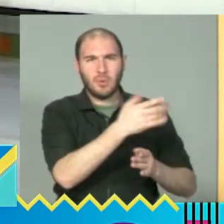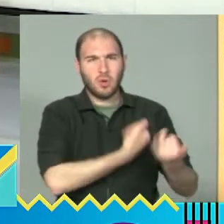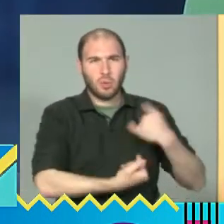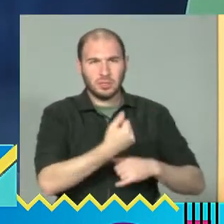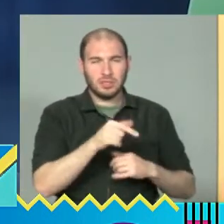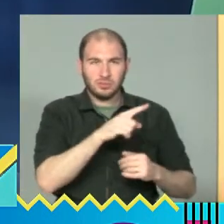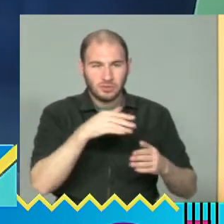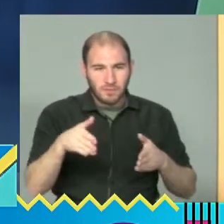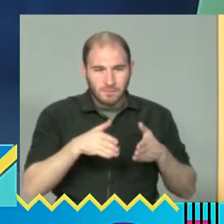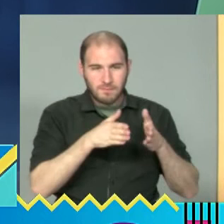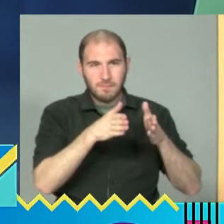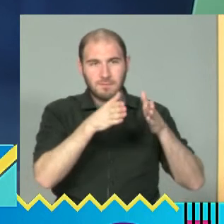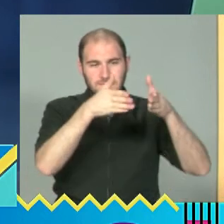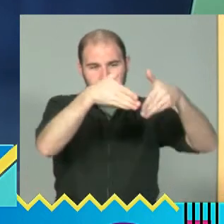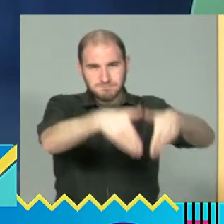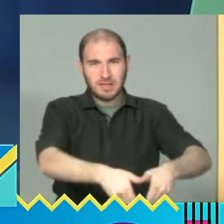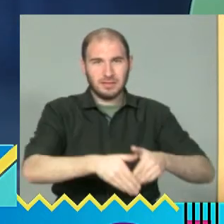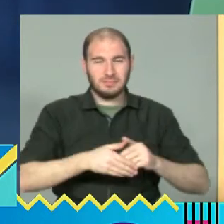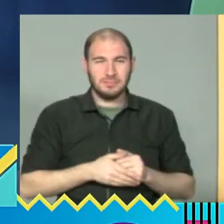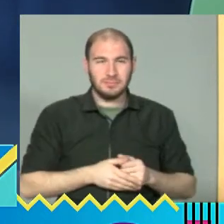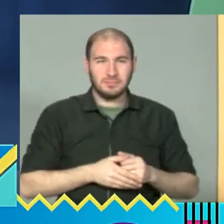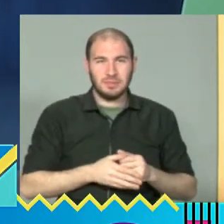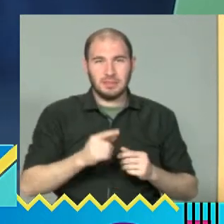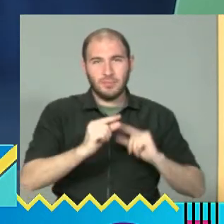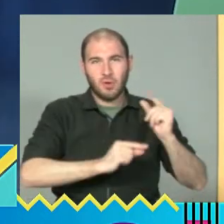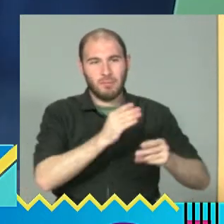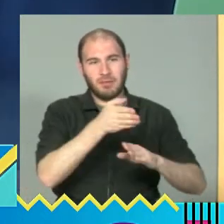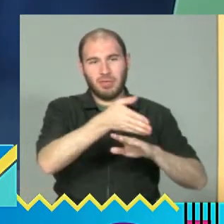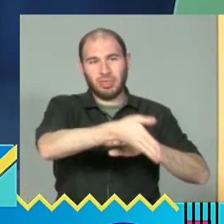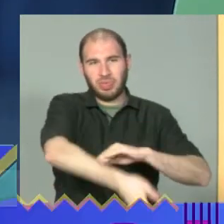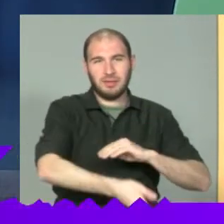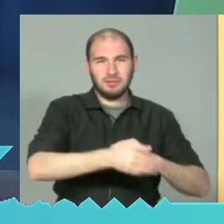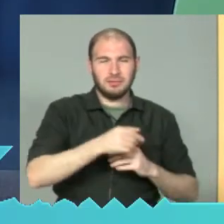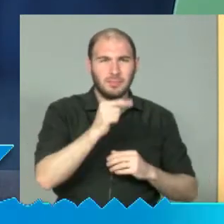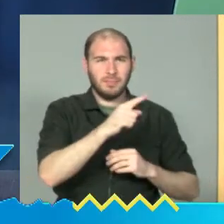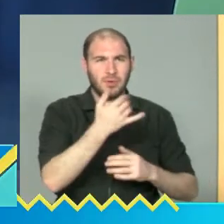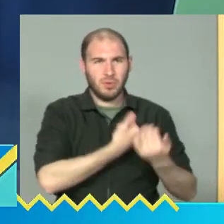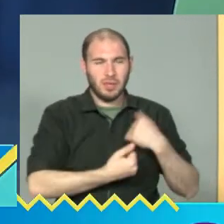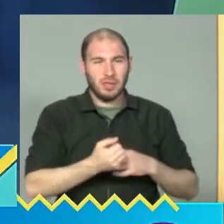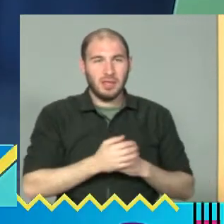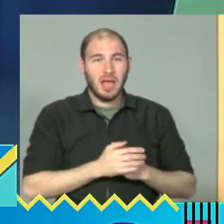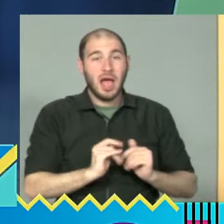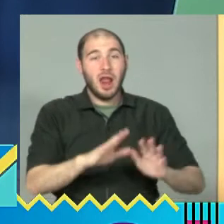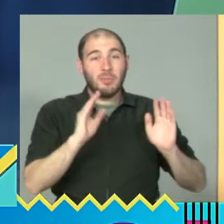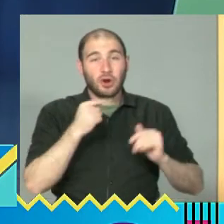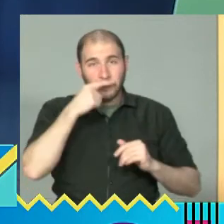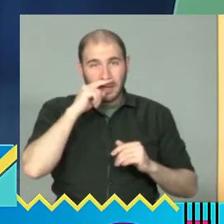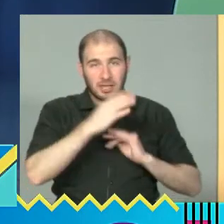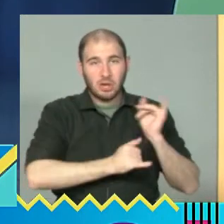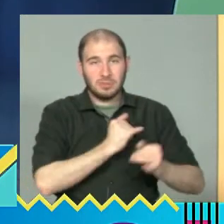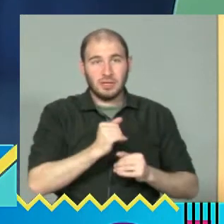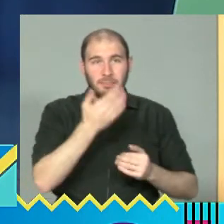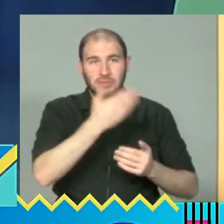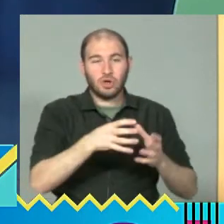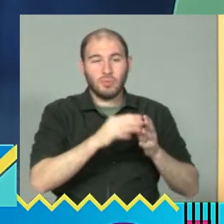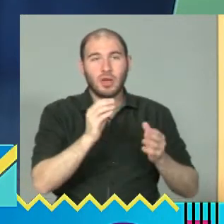que vamos rumbo al abismo de forma gradual y nos mencionaste esta posibilidad que tiene Macri de decir, bueno, que eche a